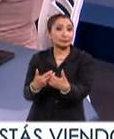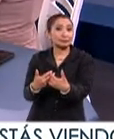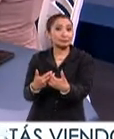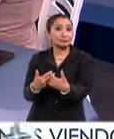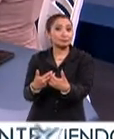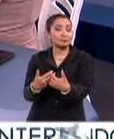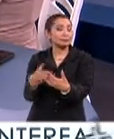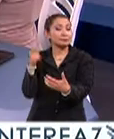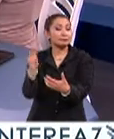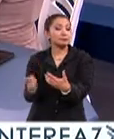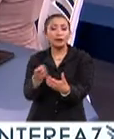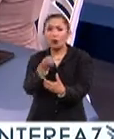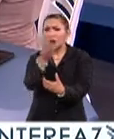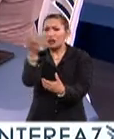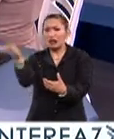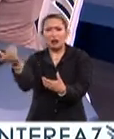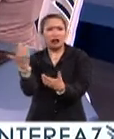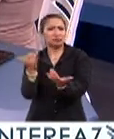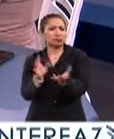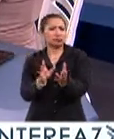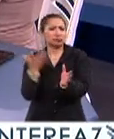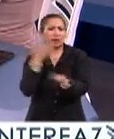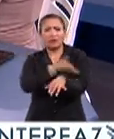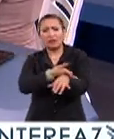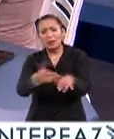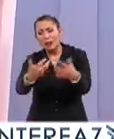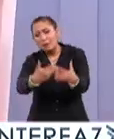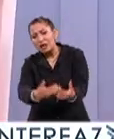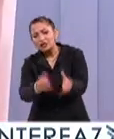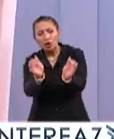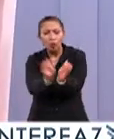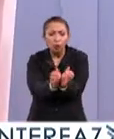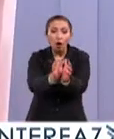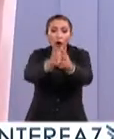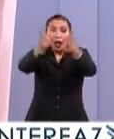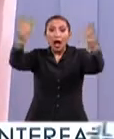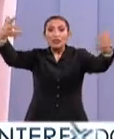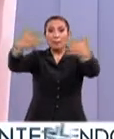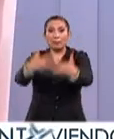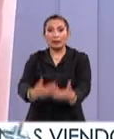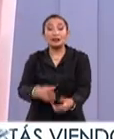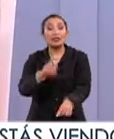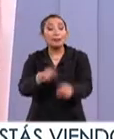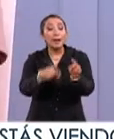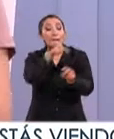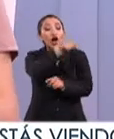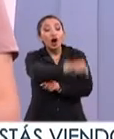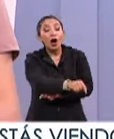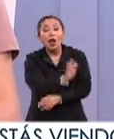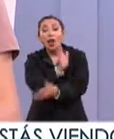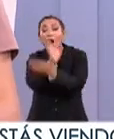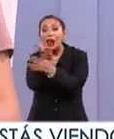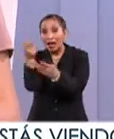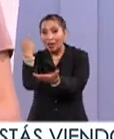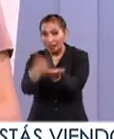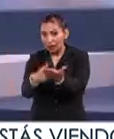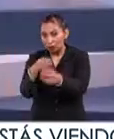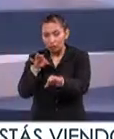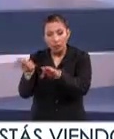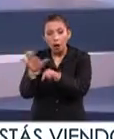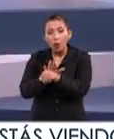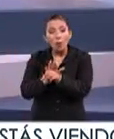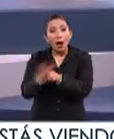que son de cualquier tamaño, desde las familiares hasta las muy grandes, siempre y cuando estén haciendo en esas